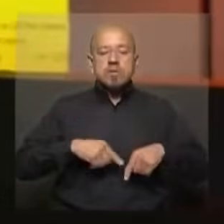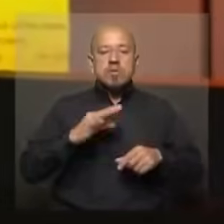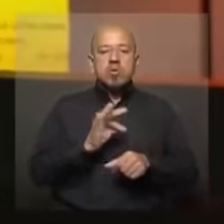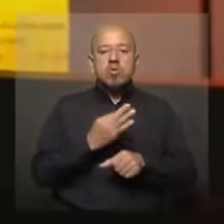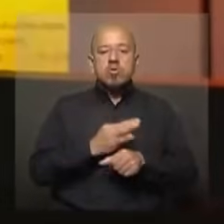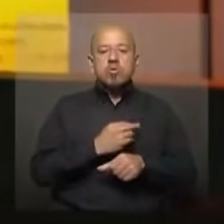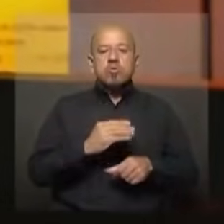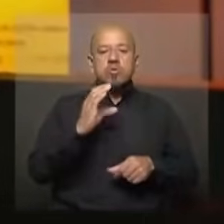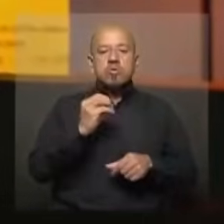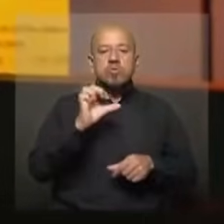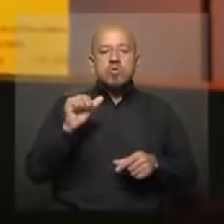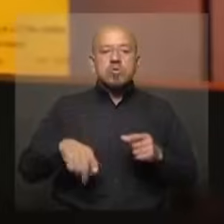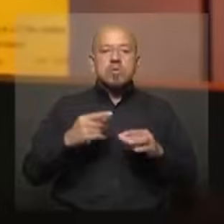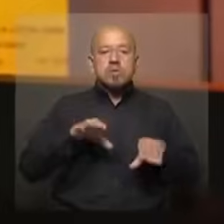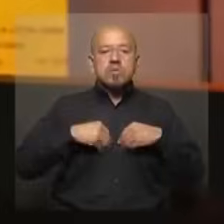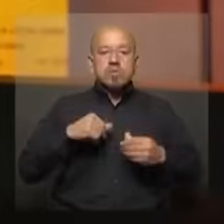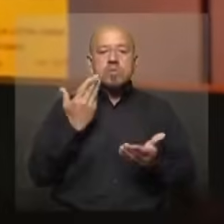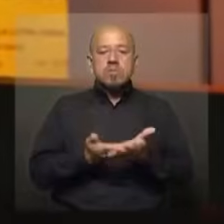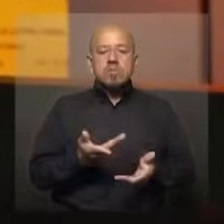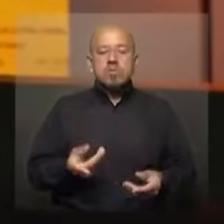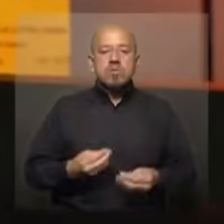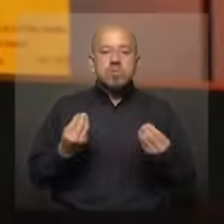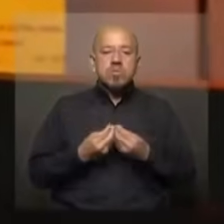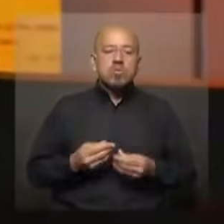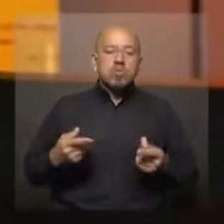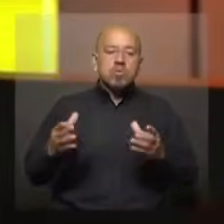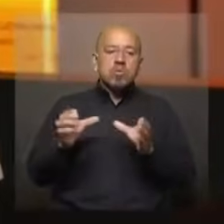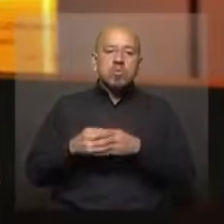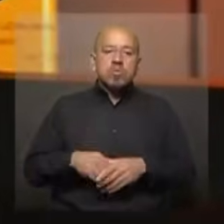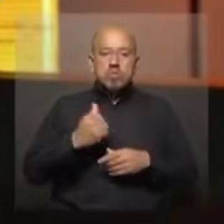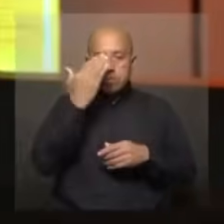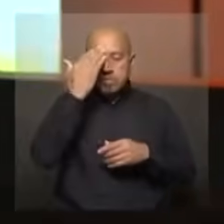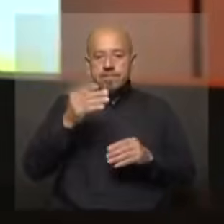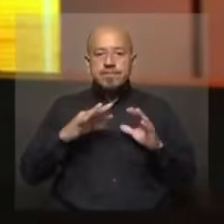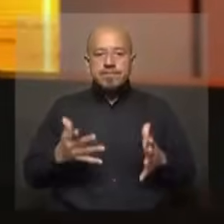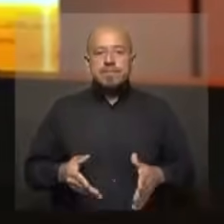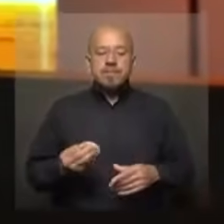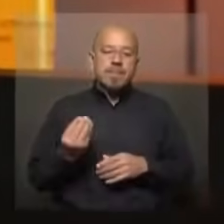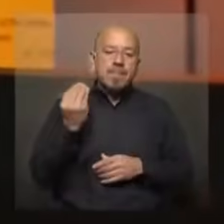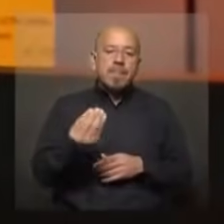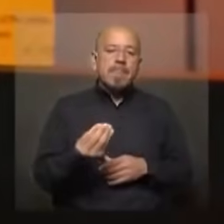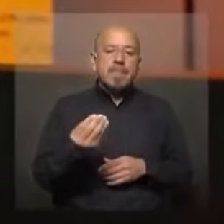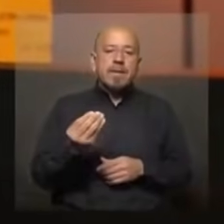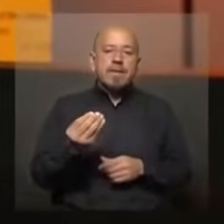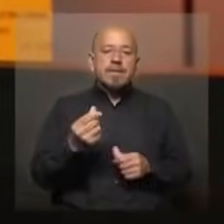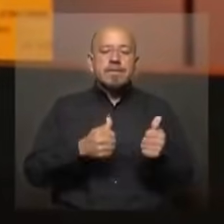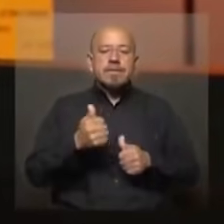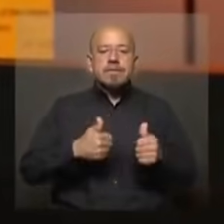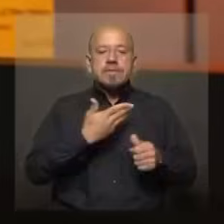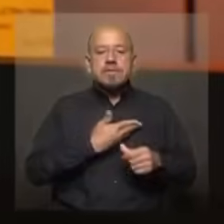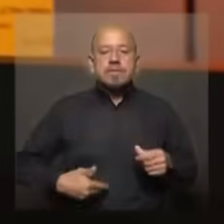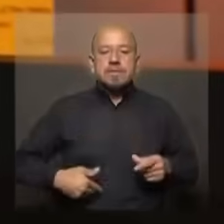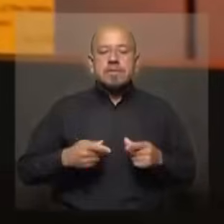Cose, aceptó, digo, la propuesta de varios sectores del Frente Amplio para que sea precandidata a la presidencia